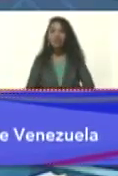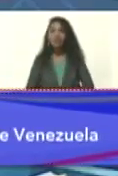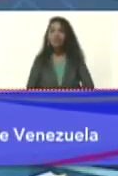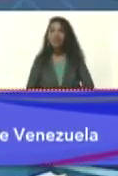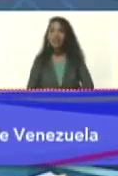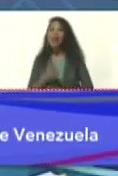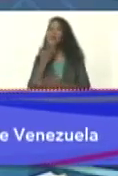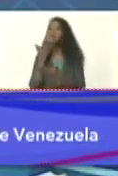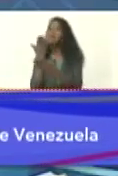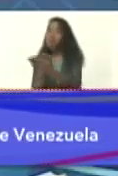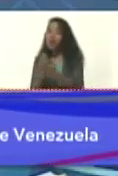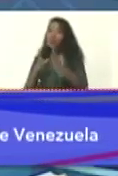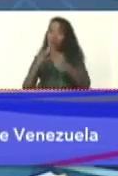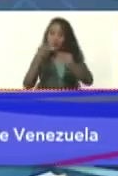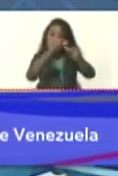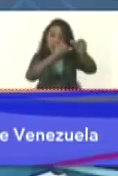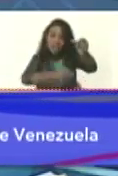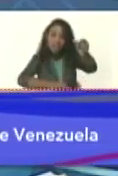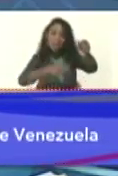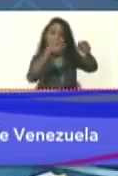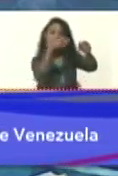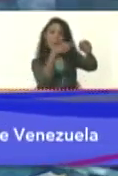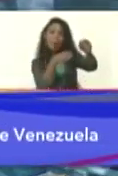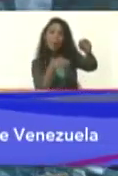Le pidieron todo lo que tenían que pedirle.